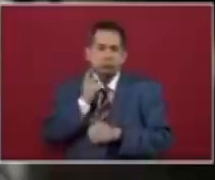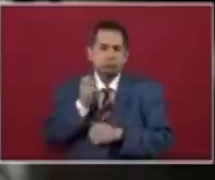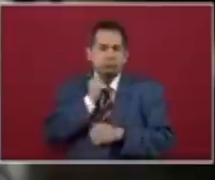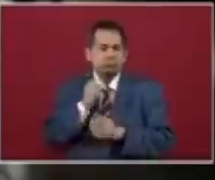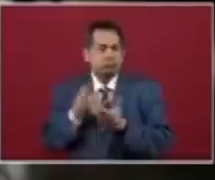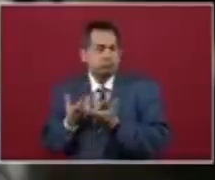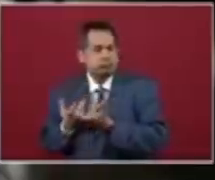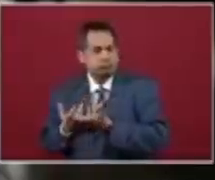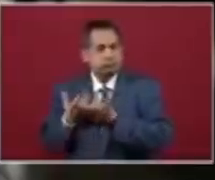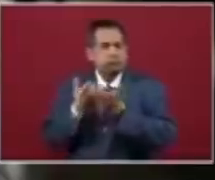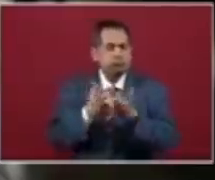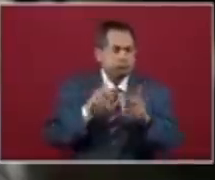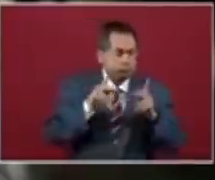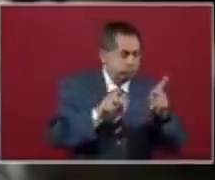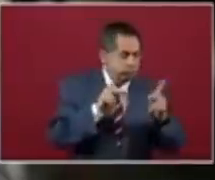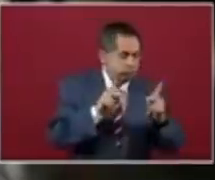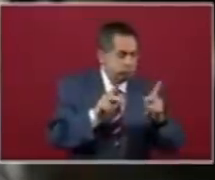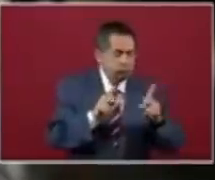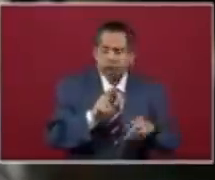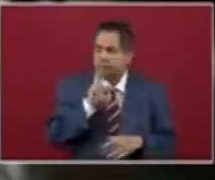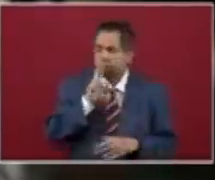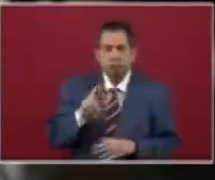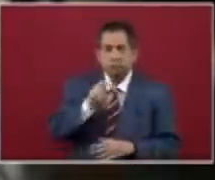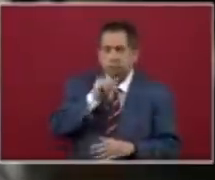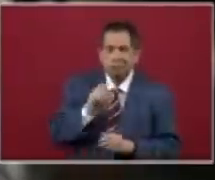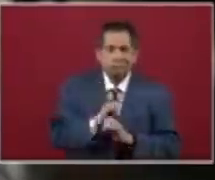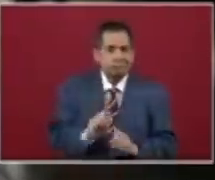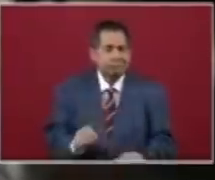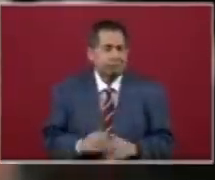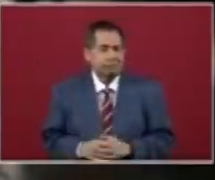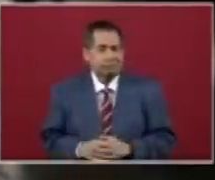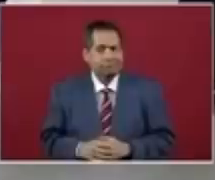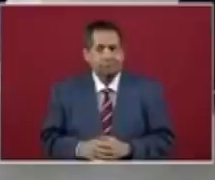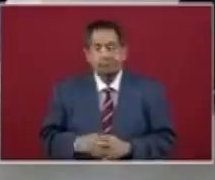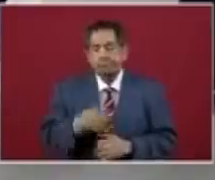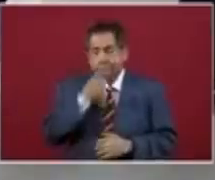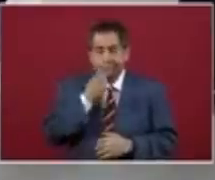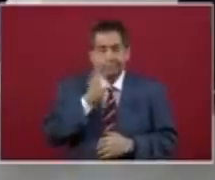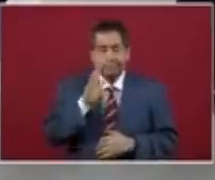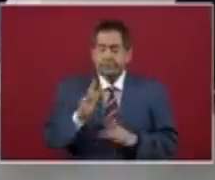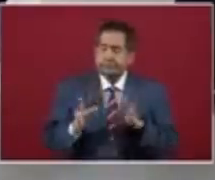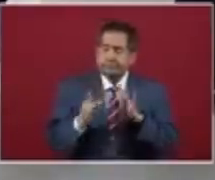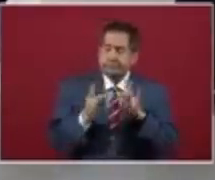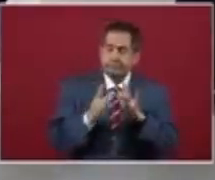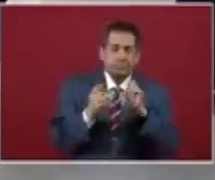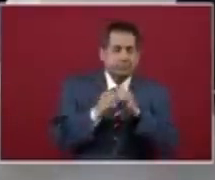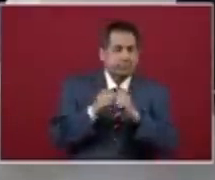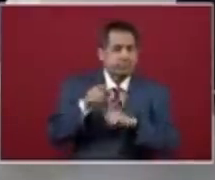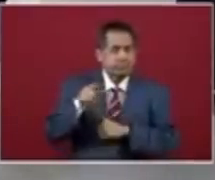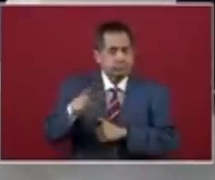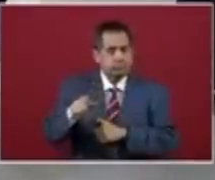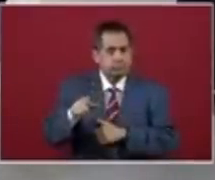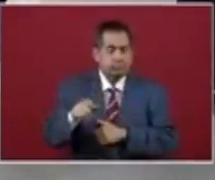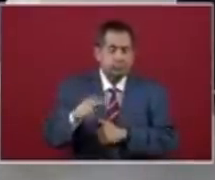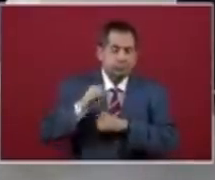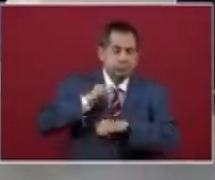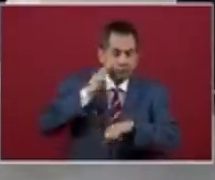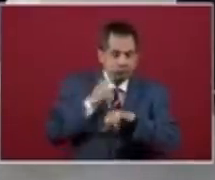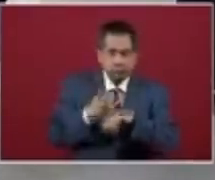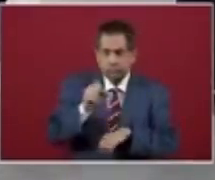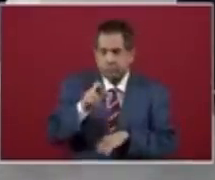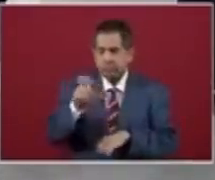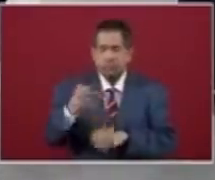senadores y que no han recibido ninguna respuesta. Inclusive señalaron que se acercaron con usted y que es el momento que esperan alguna respuesta